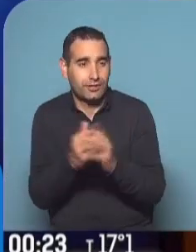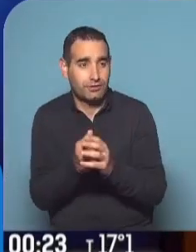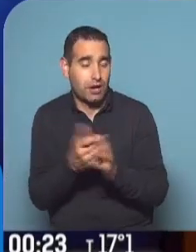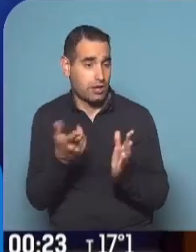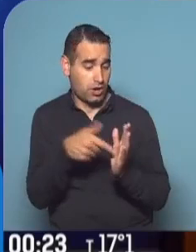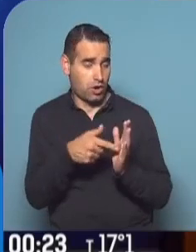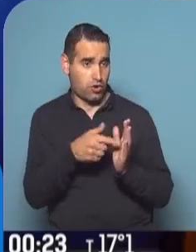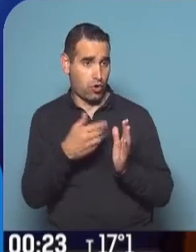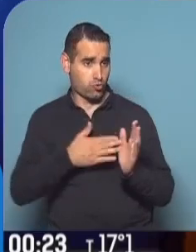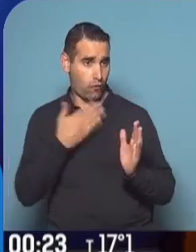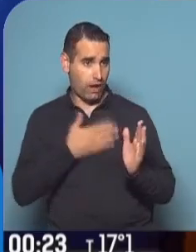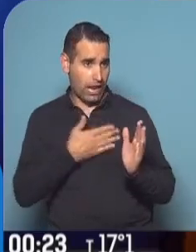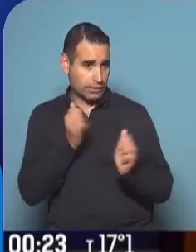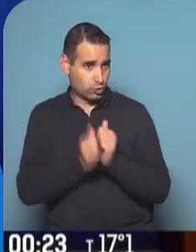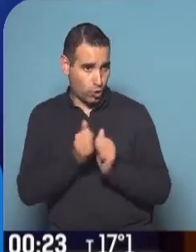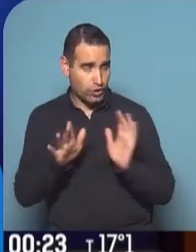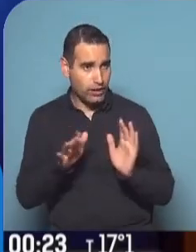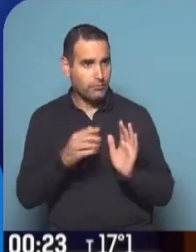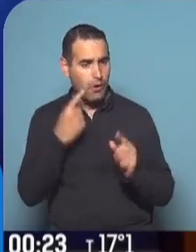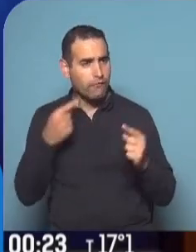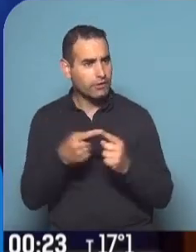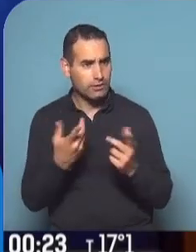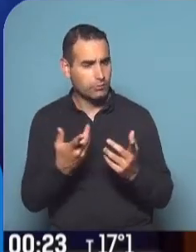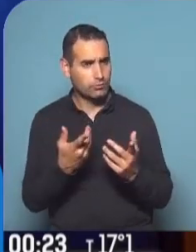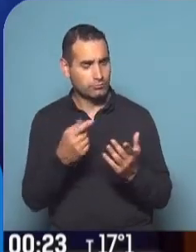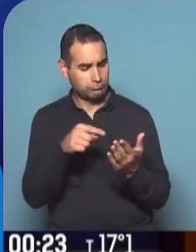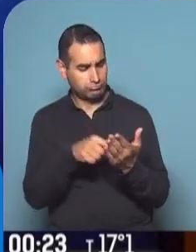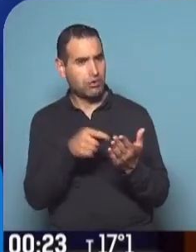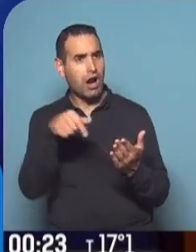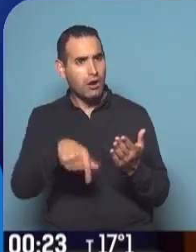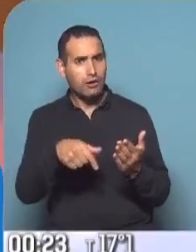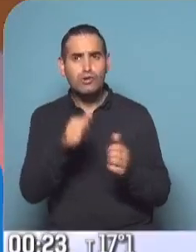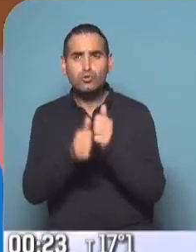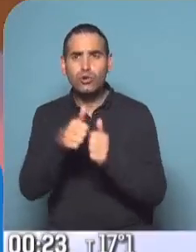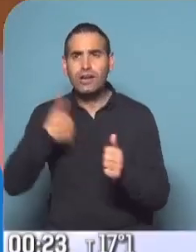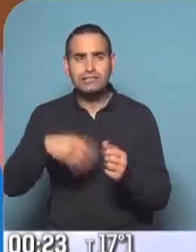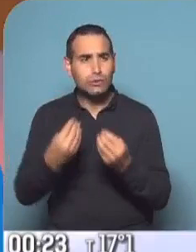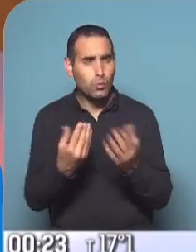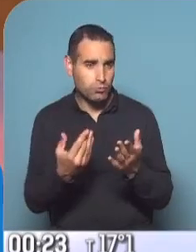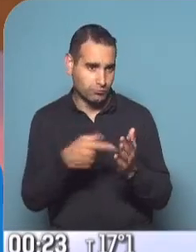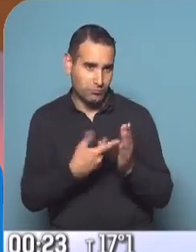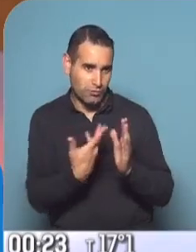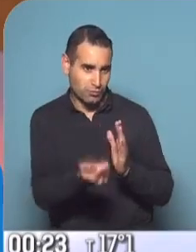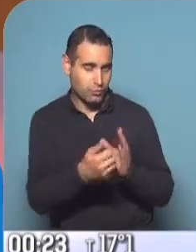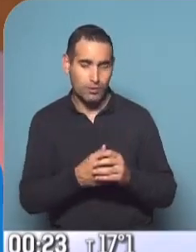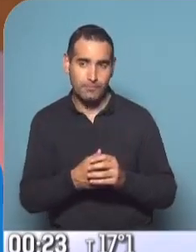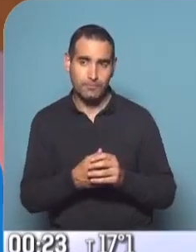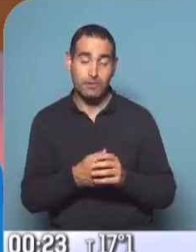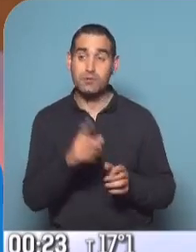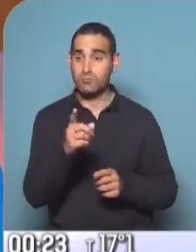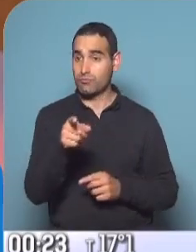novela histórica y el propósito es tratar de entender de qué elementos está hecha nuestra historia uno de los elementos que ha